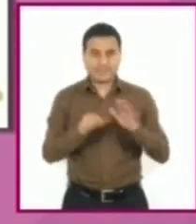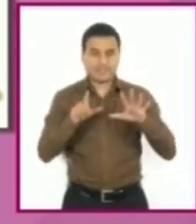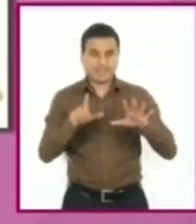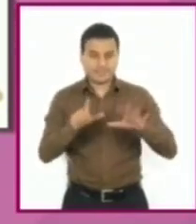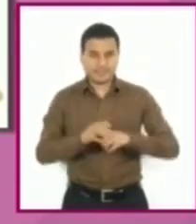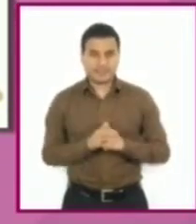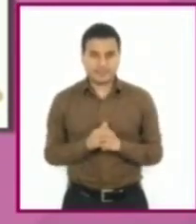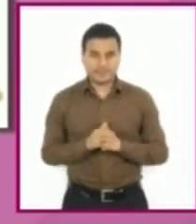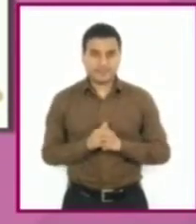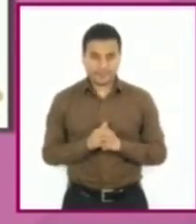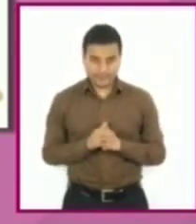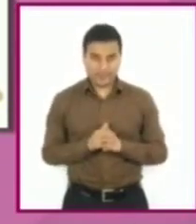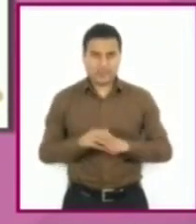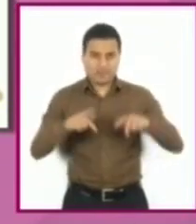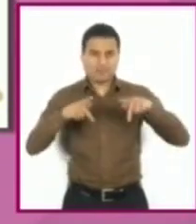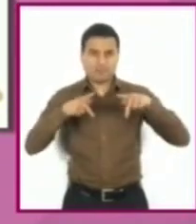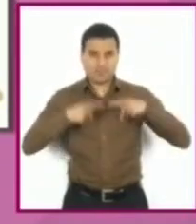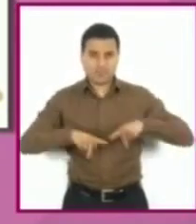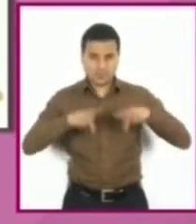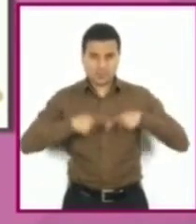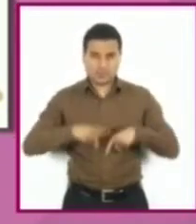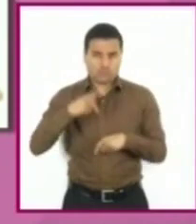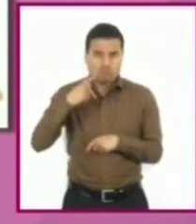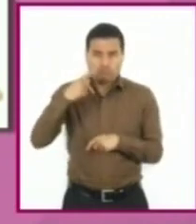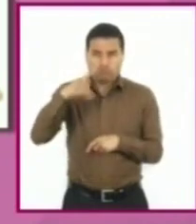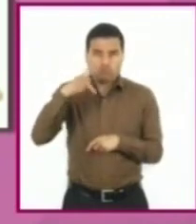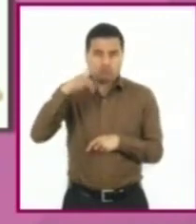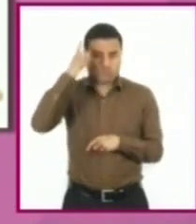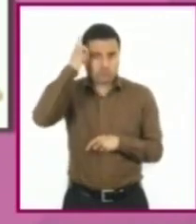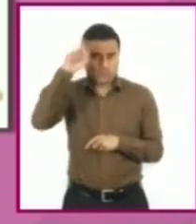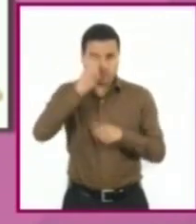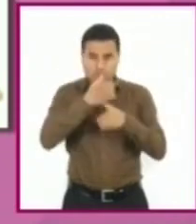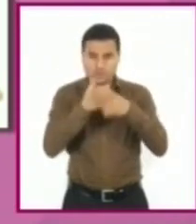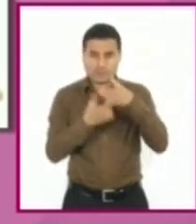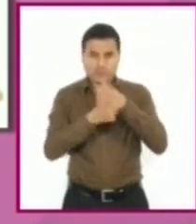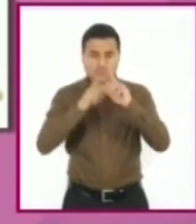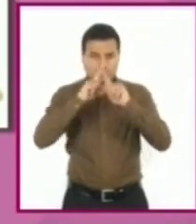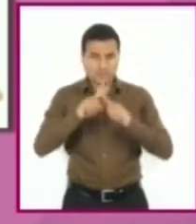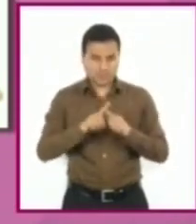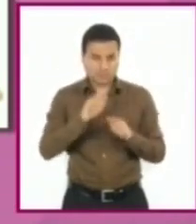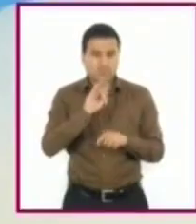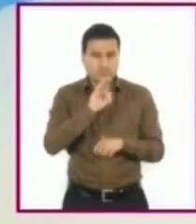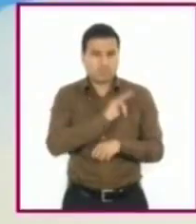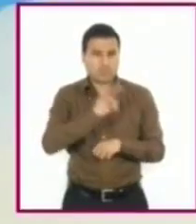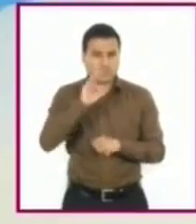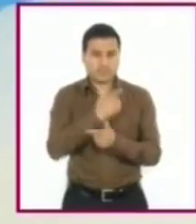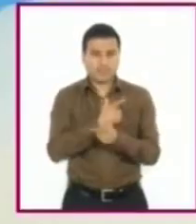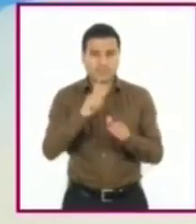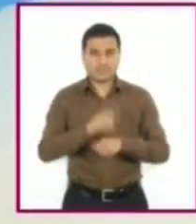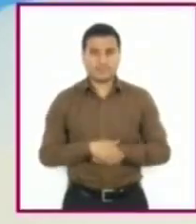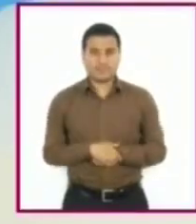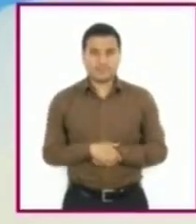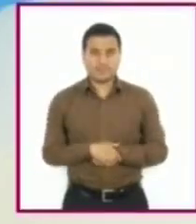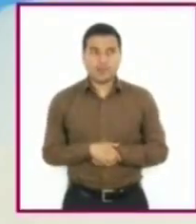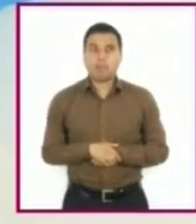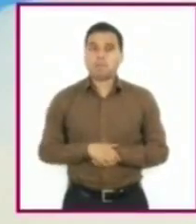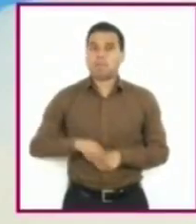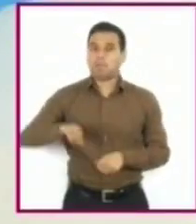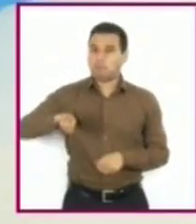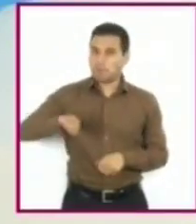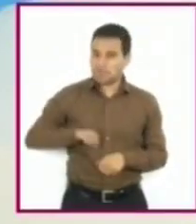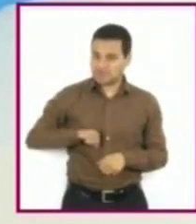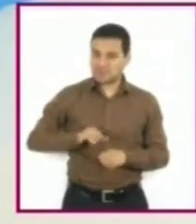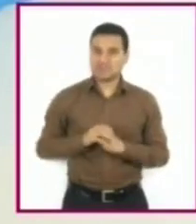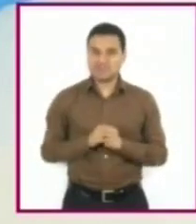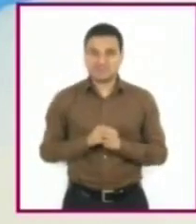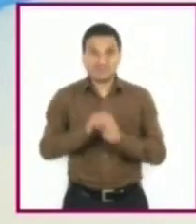propiedades un derecho inviolable y sagrado, ninguno puede ser privado. Qué interesante el origen